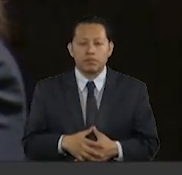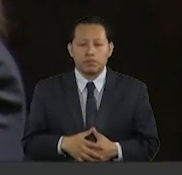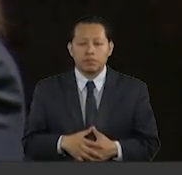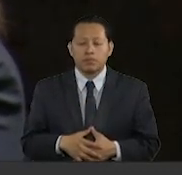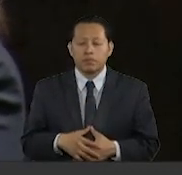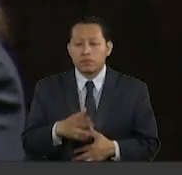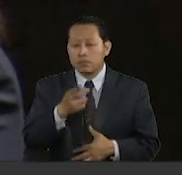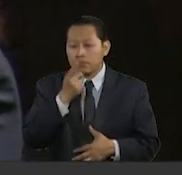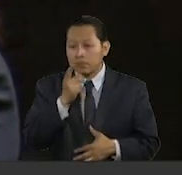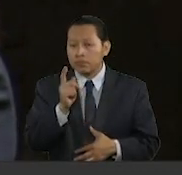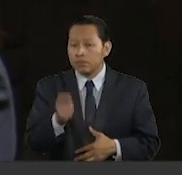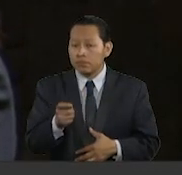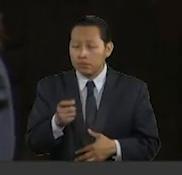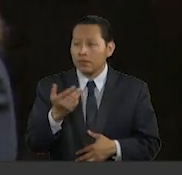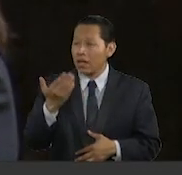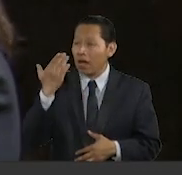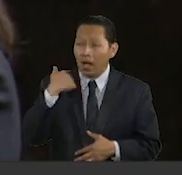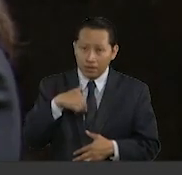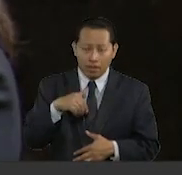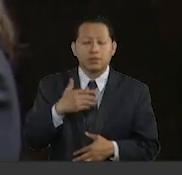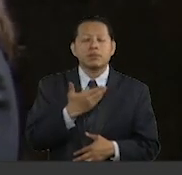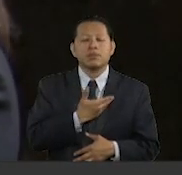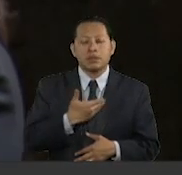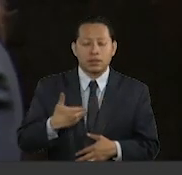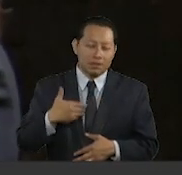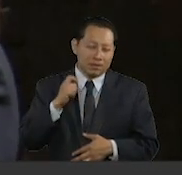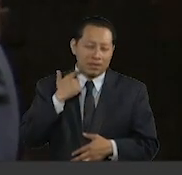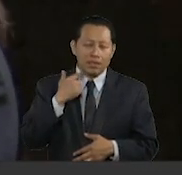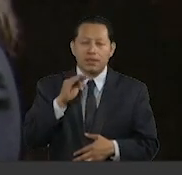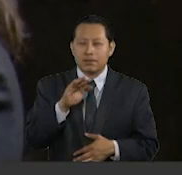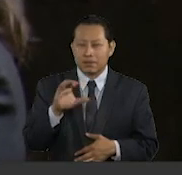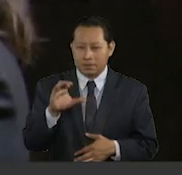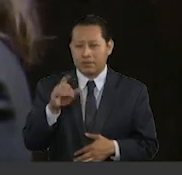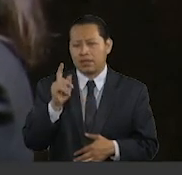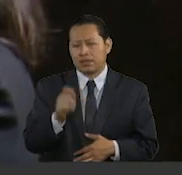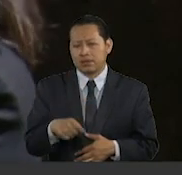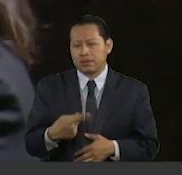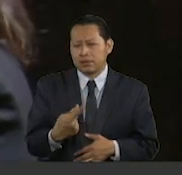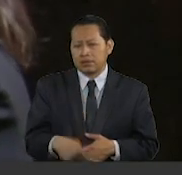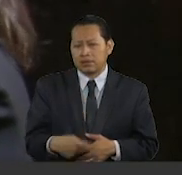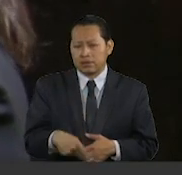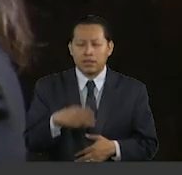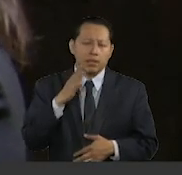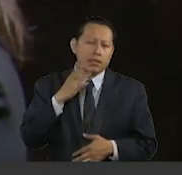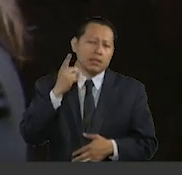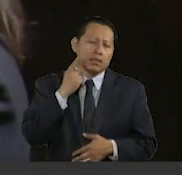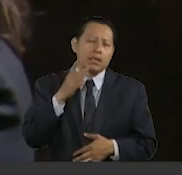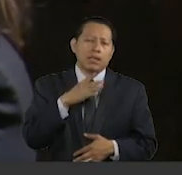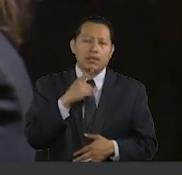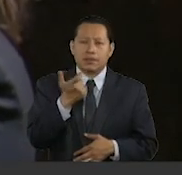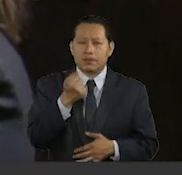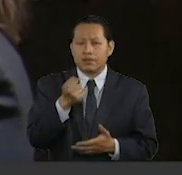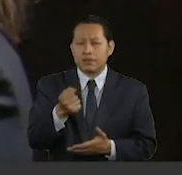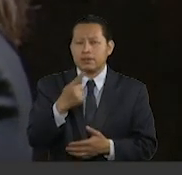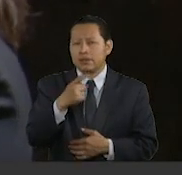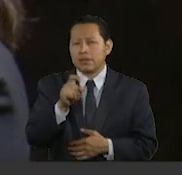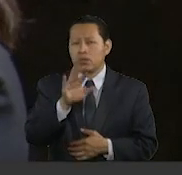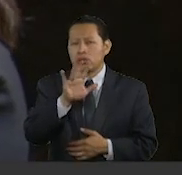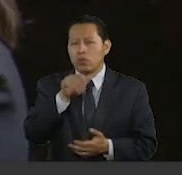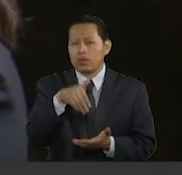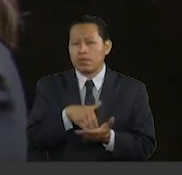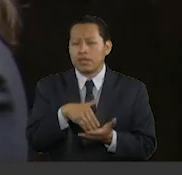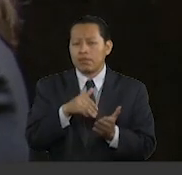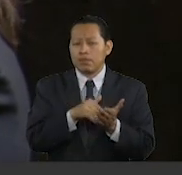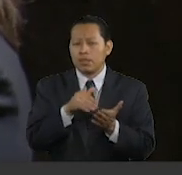sexenio de Felipe Calderón, en promedio esta Cámara etiquetó 150 mil millones